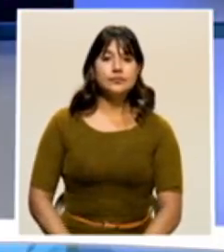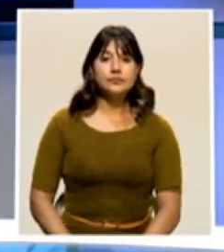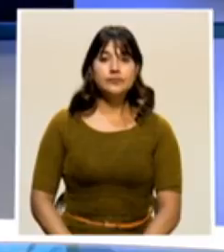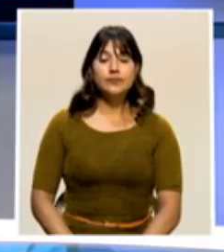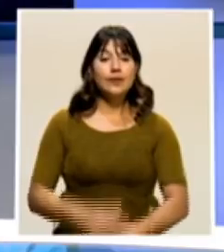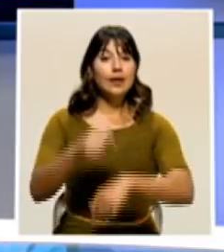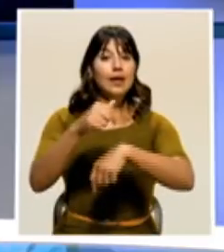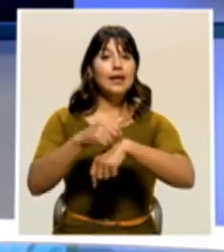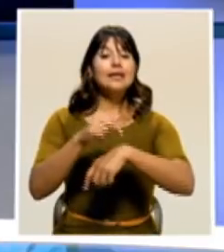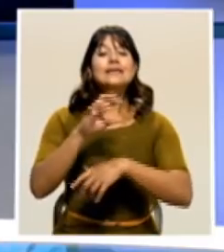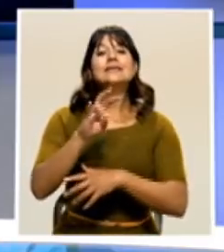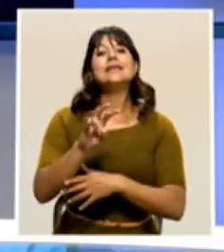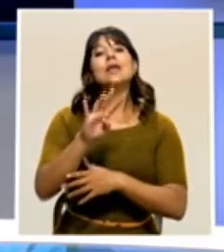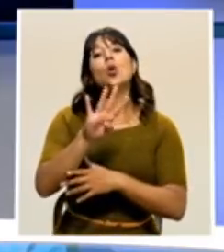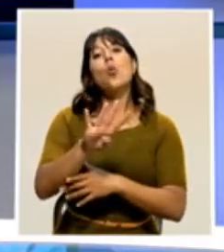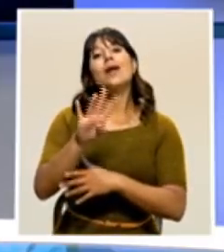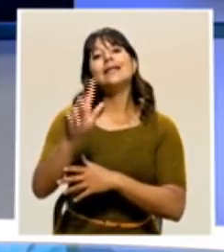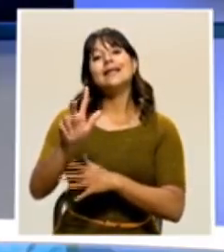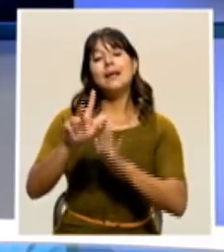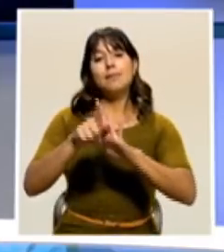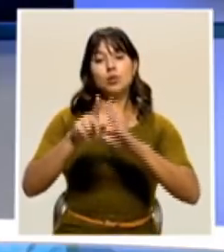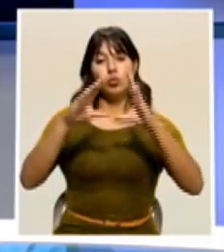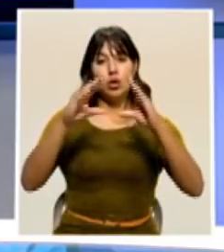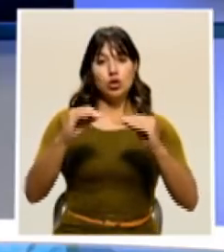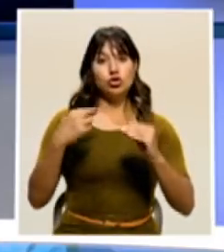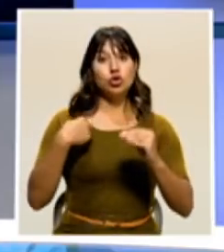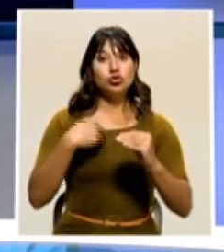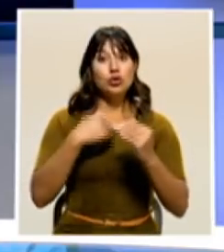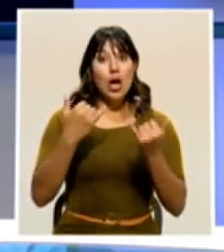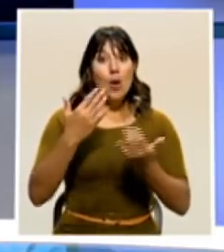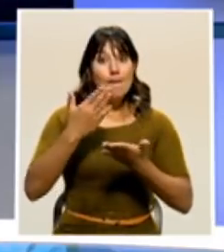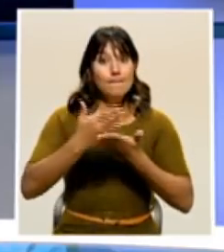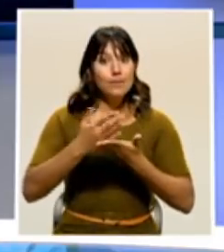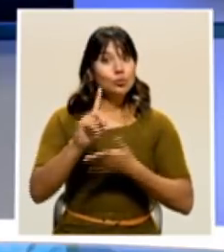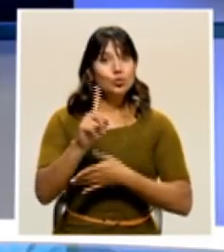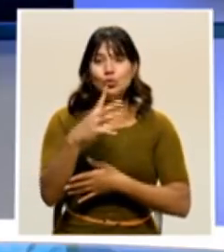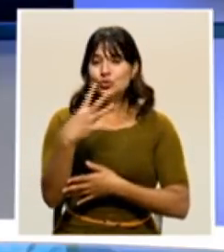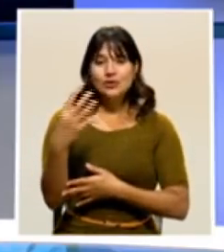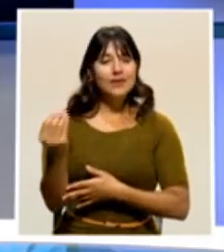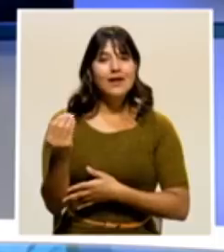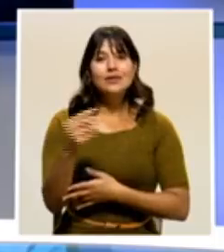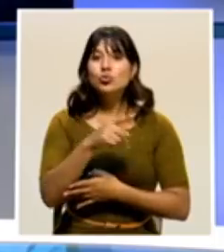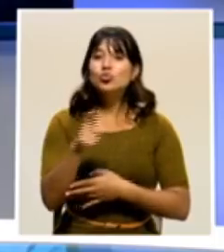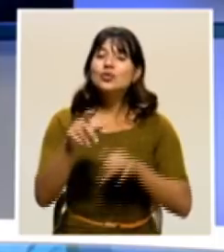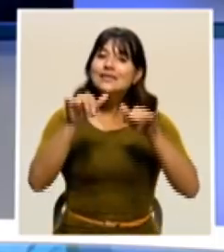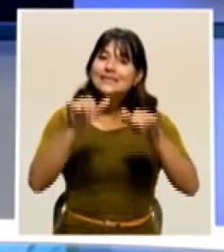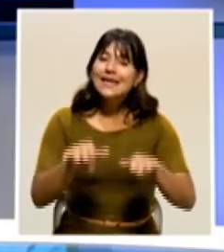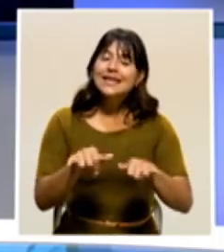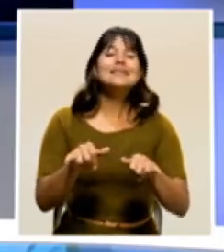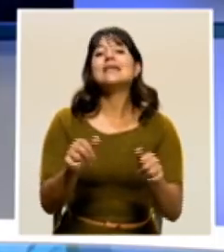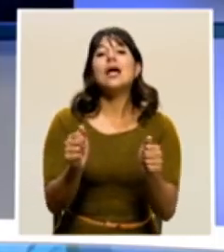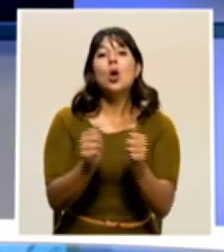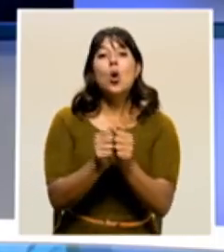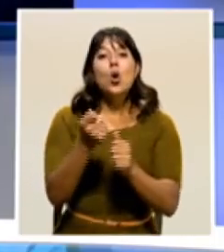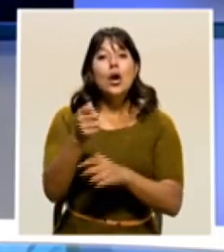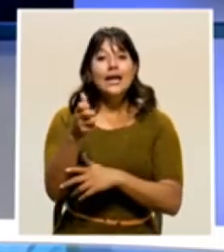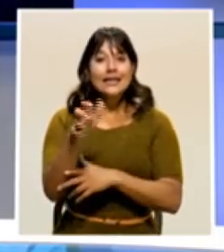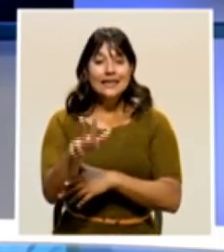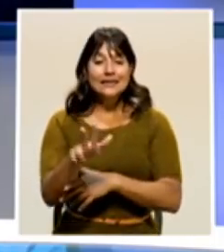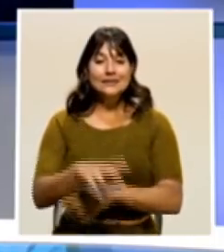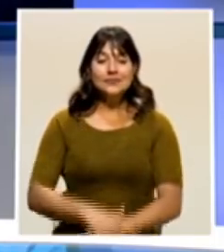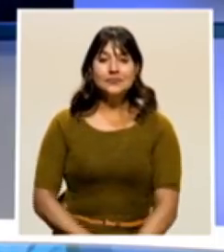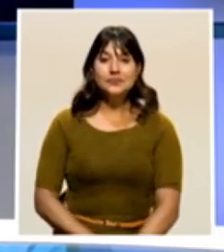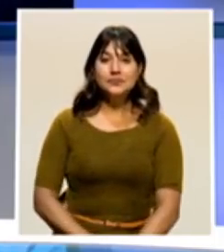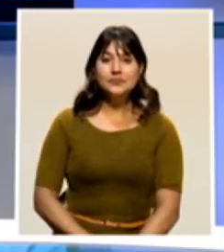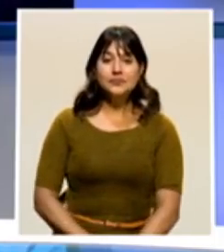A las 7 de la noche con 43 minutos hacemos una pausa, pero no se vaya, quédese en la señal de Canal 13.